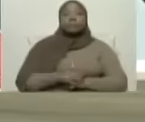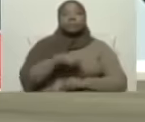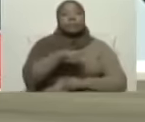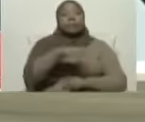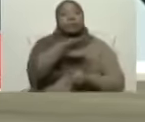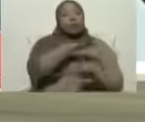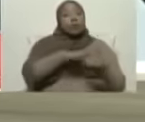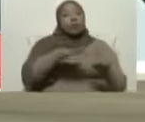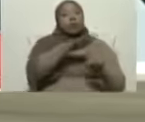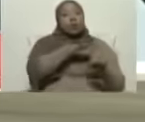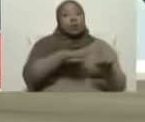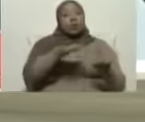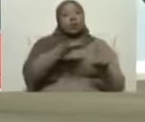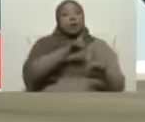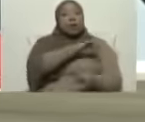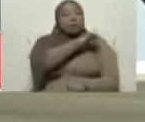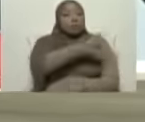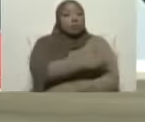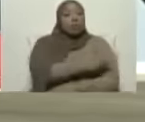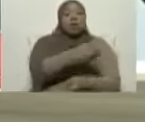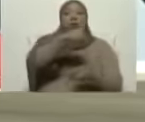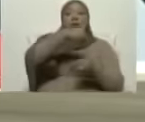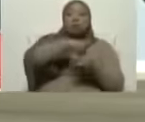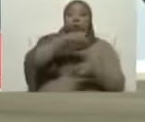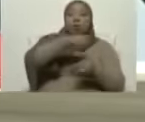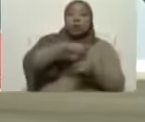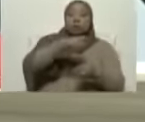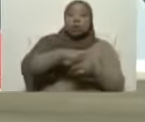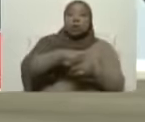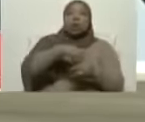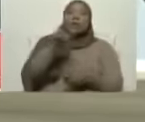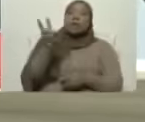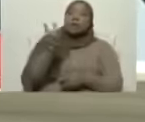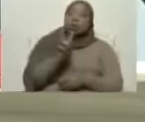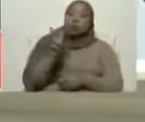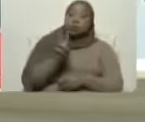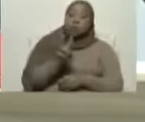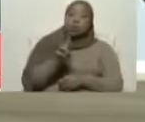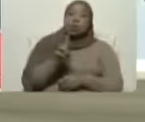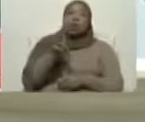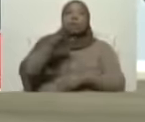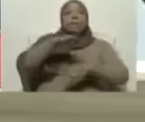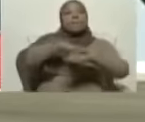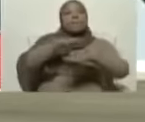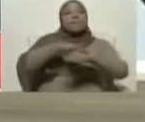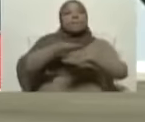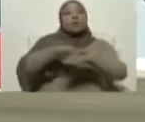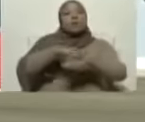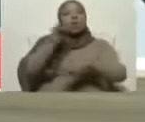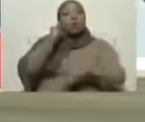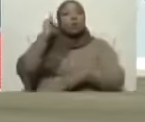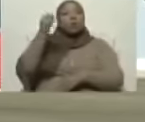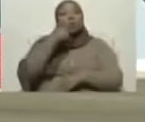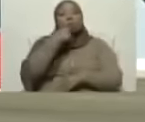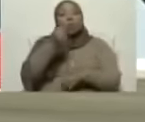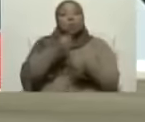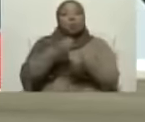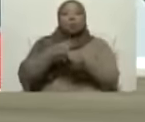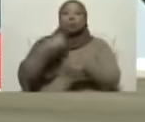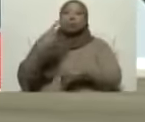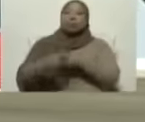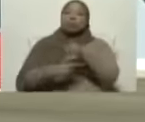el Poder Electoral de la República Bolivariana de Venezuela revoca y deja sin efecto